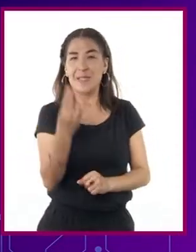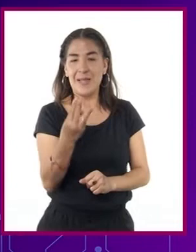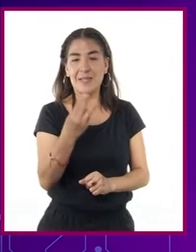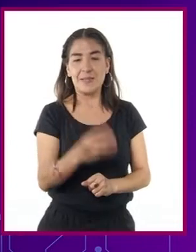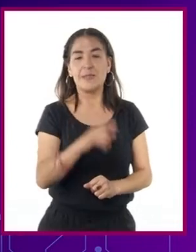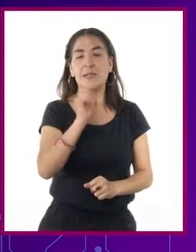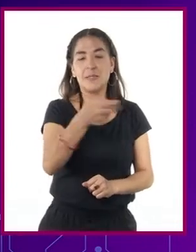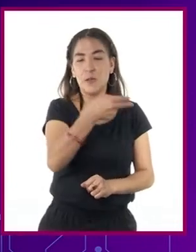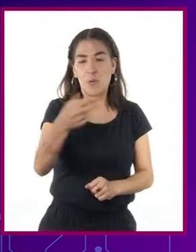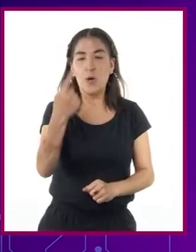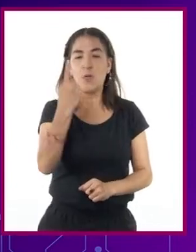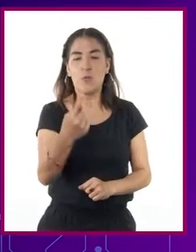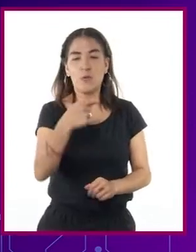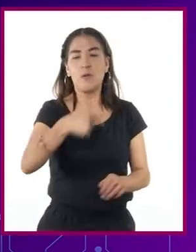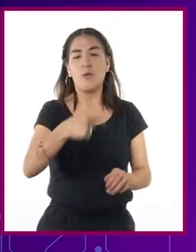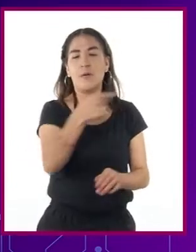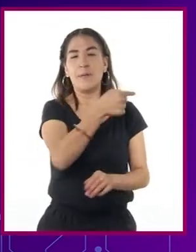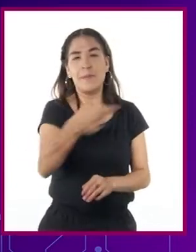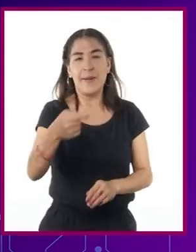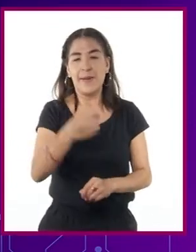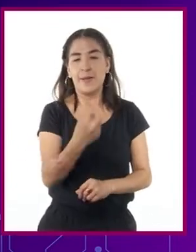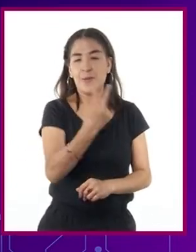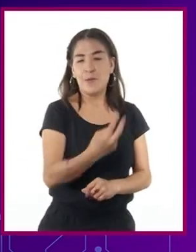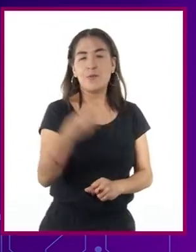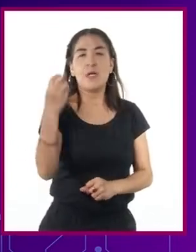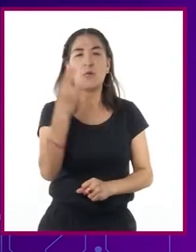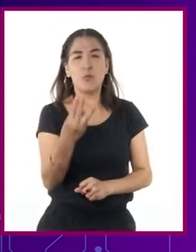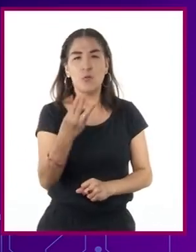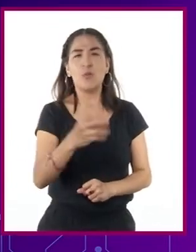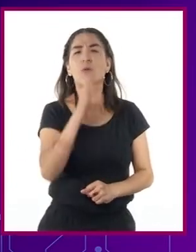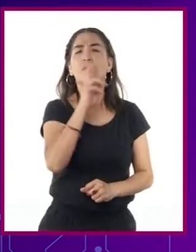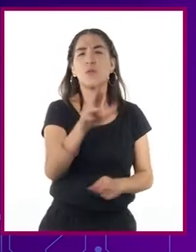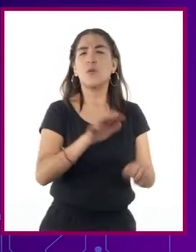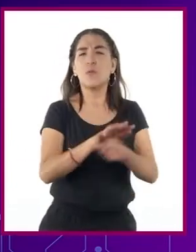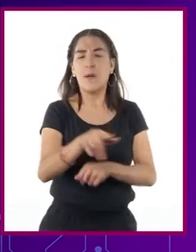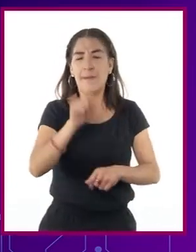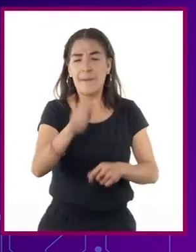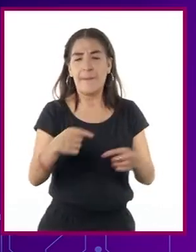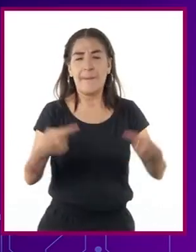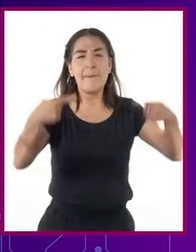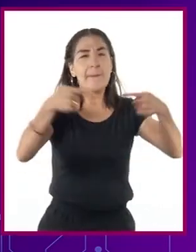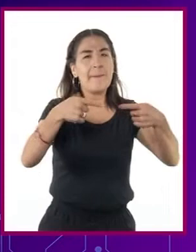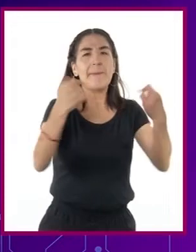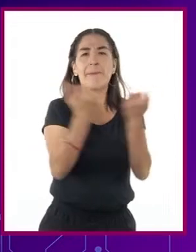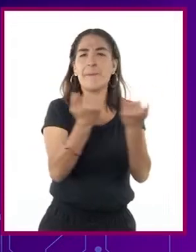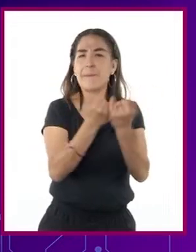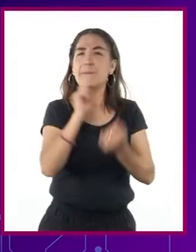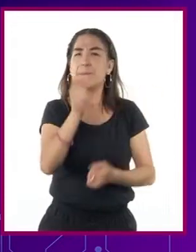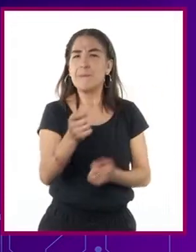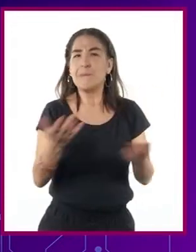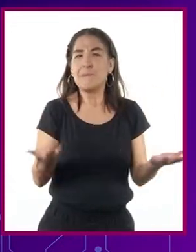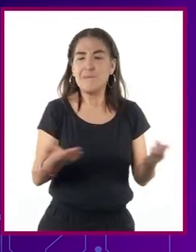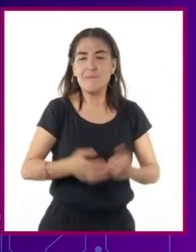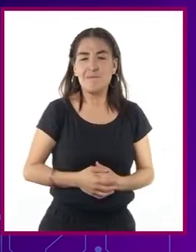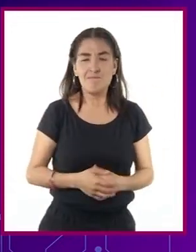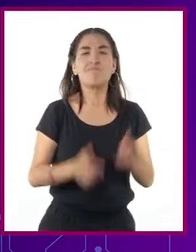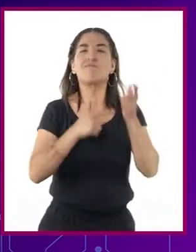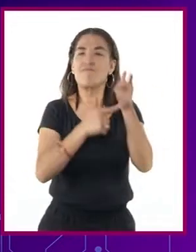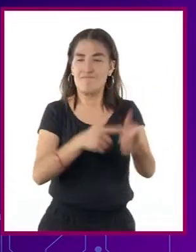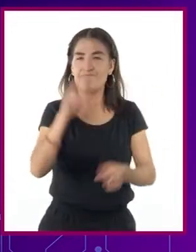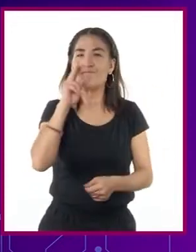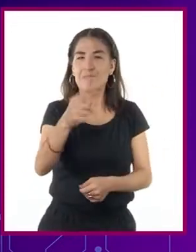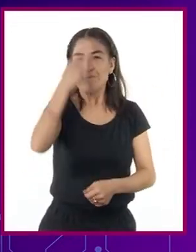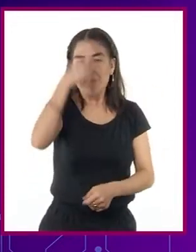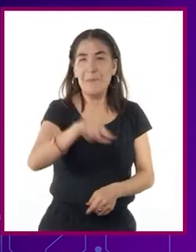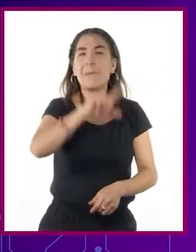1 entre 2 al cubo. ¿Qué relación encuentran entre los miembros de esta última igualdad? Sigamos avanzando para